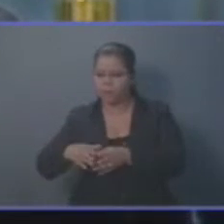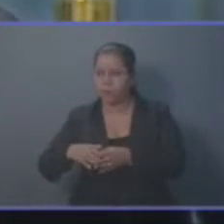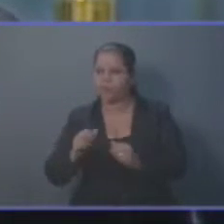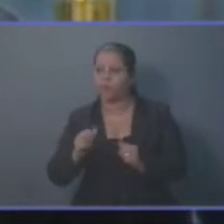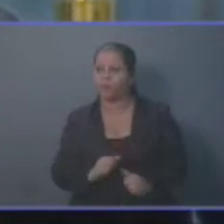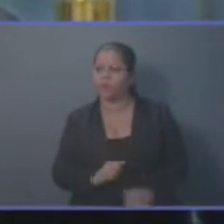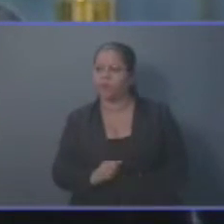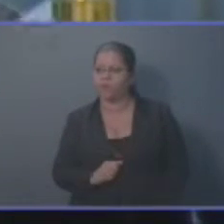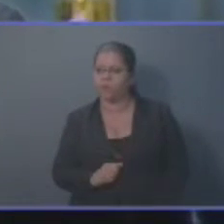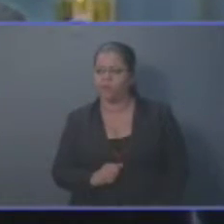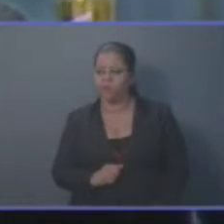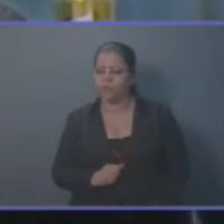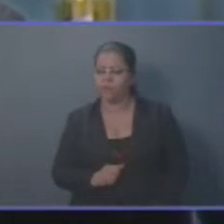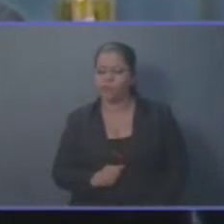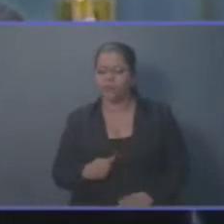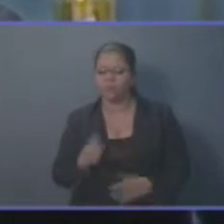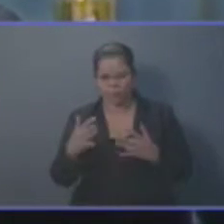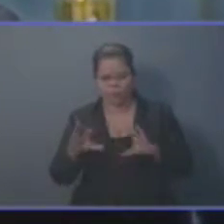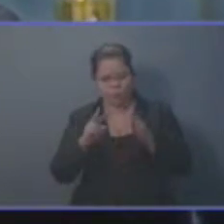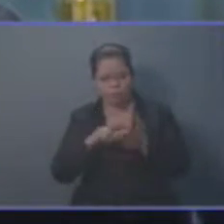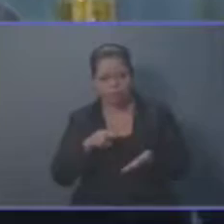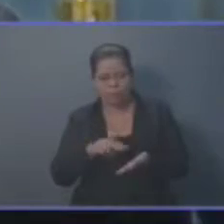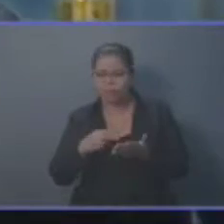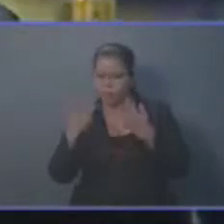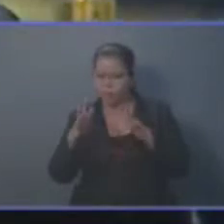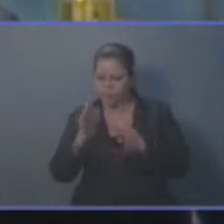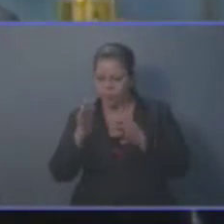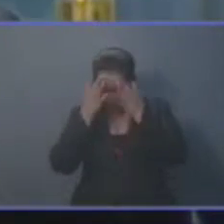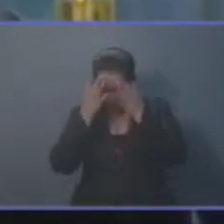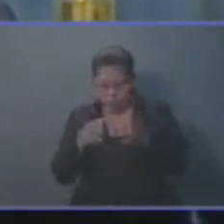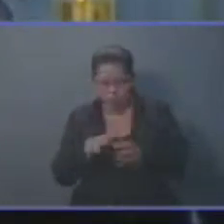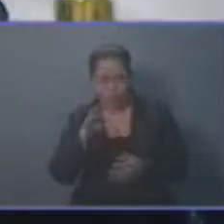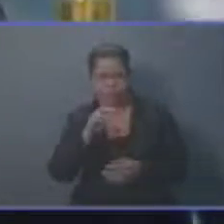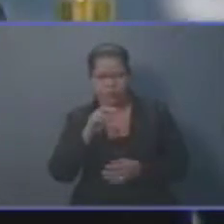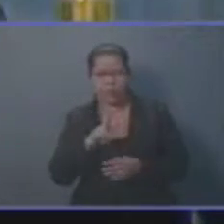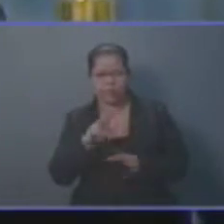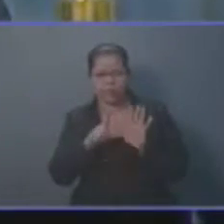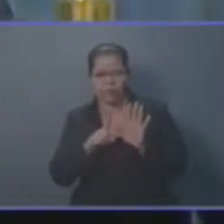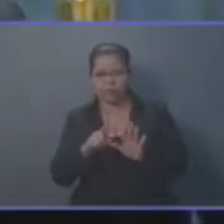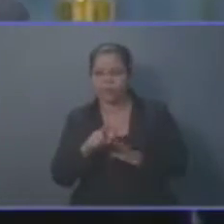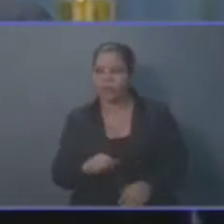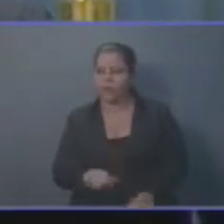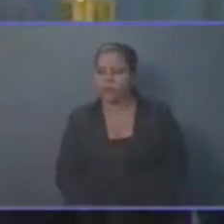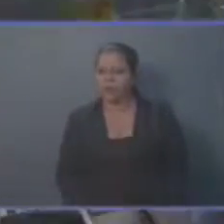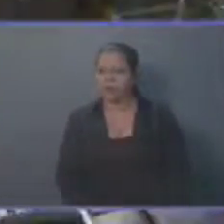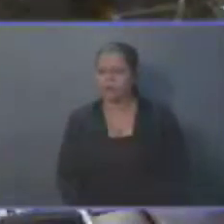Asuntos Municipales. Leído el dictamen número 26, favorable parcial, señor presidente.